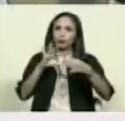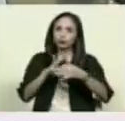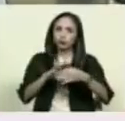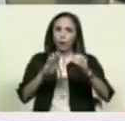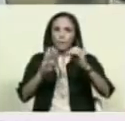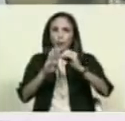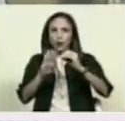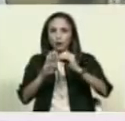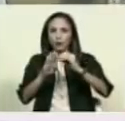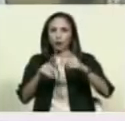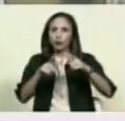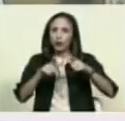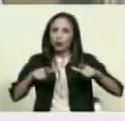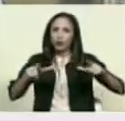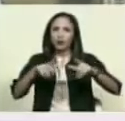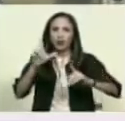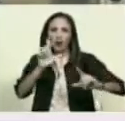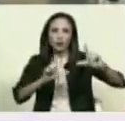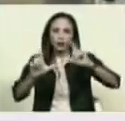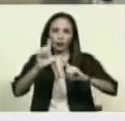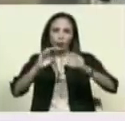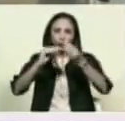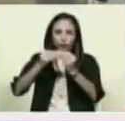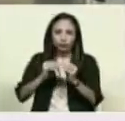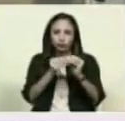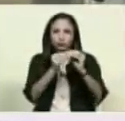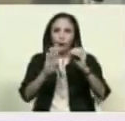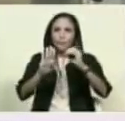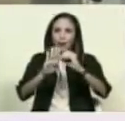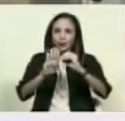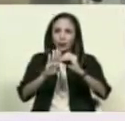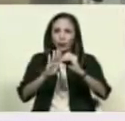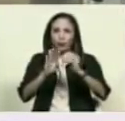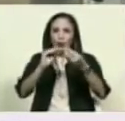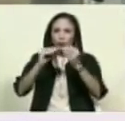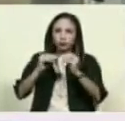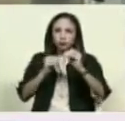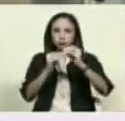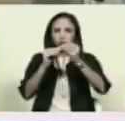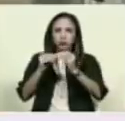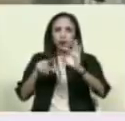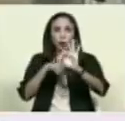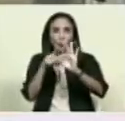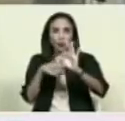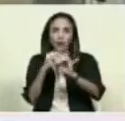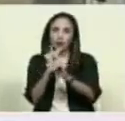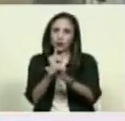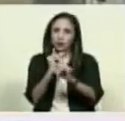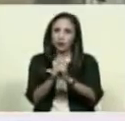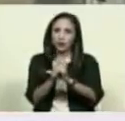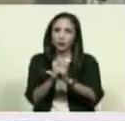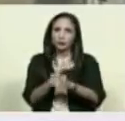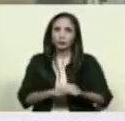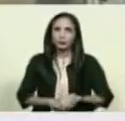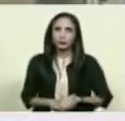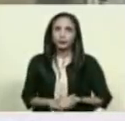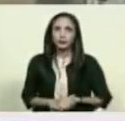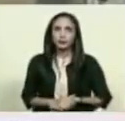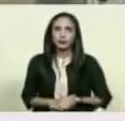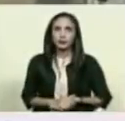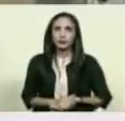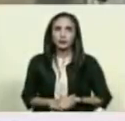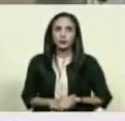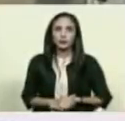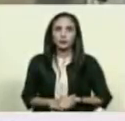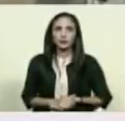sistema de granjas de criptomonedas, el lanzamiento del Petro y el mundo de las criptomonedas, donde Venezuela está a la vanguardia, estamos